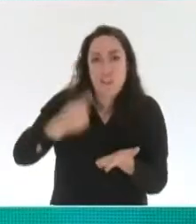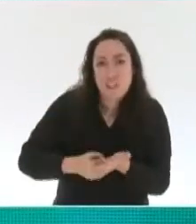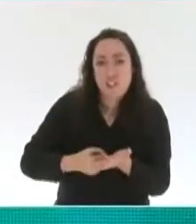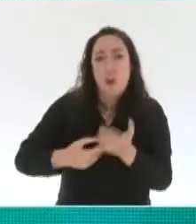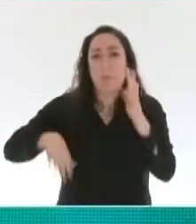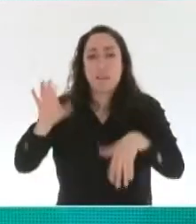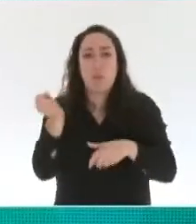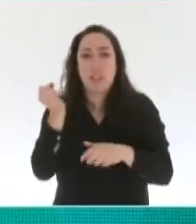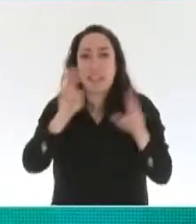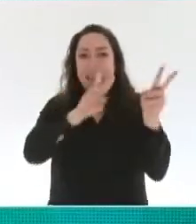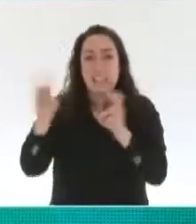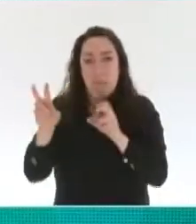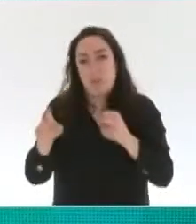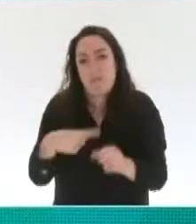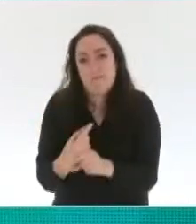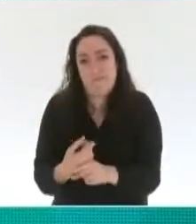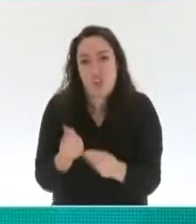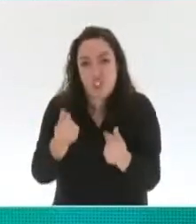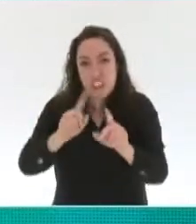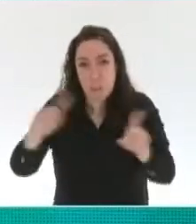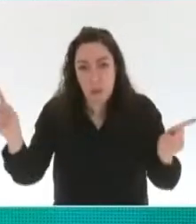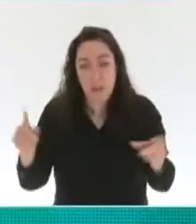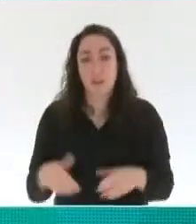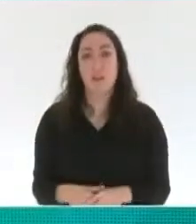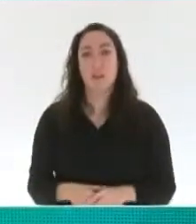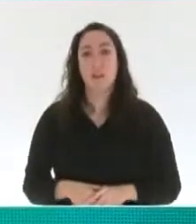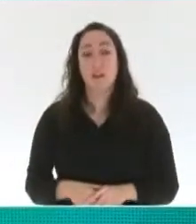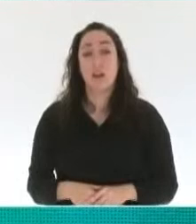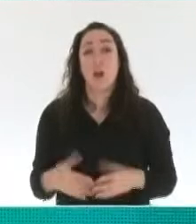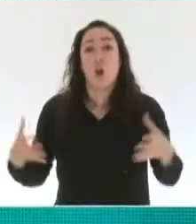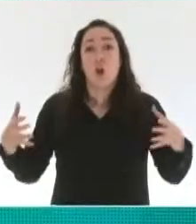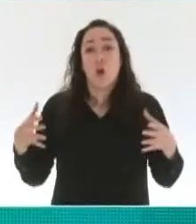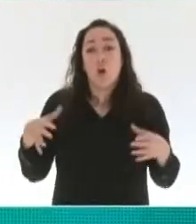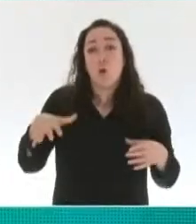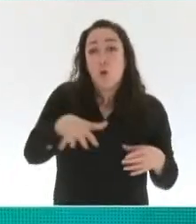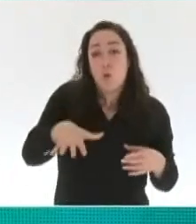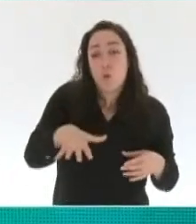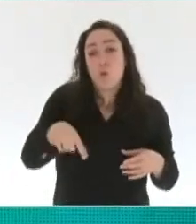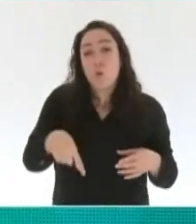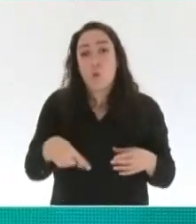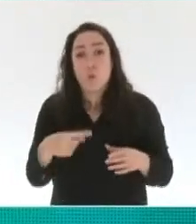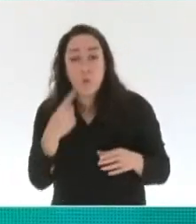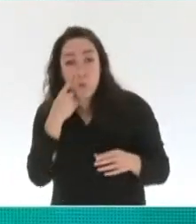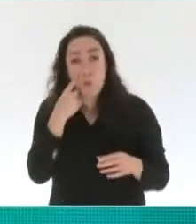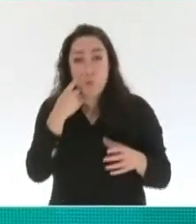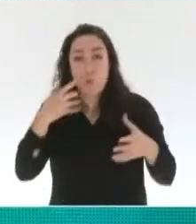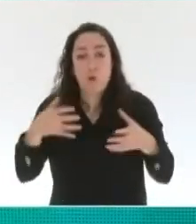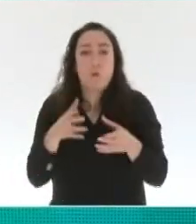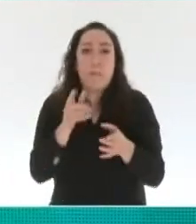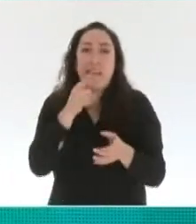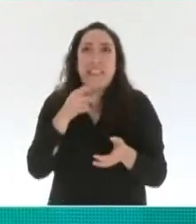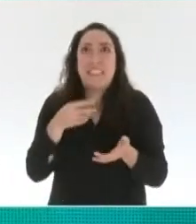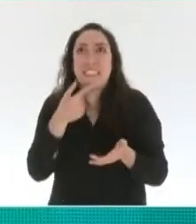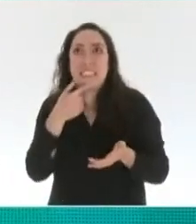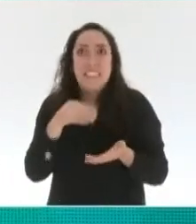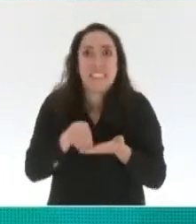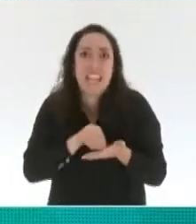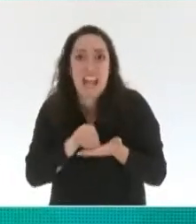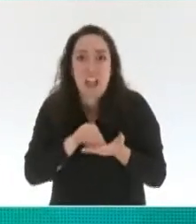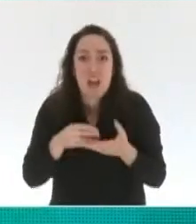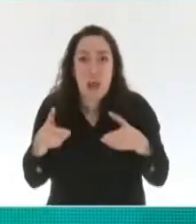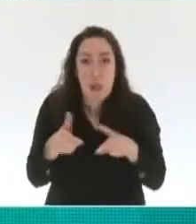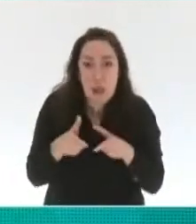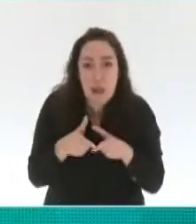temas más importantes de nuestros barrios y nuestra ciudad eh las juntas comunales son pequeños senados eh